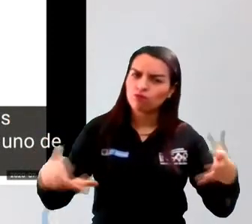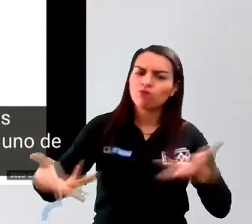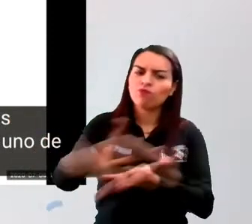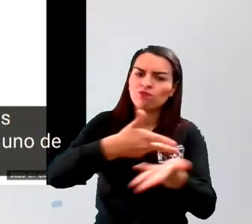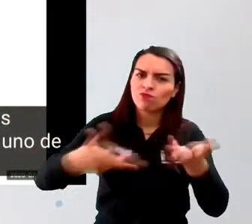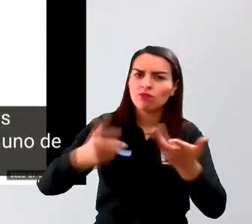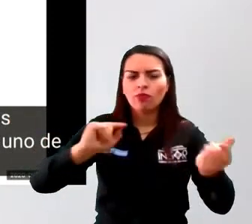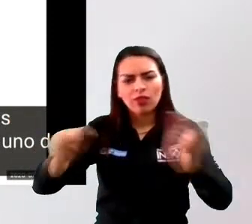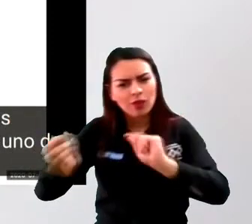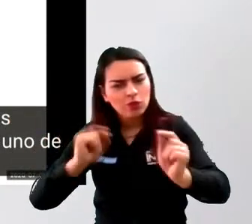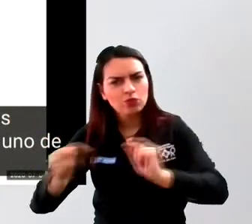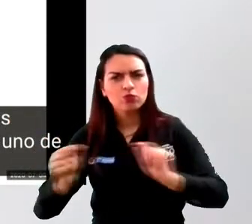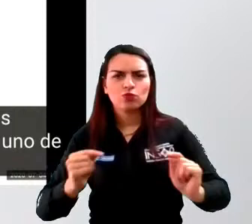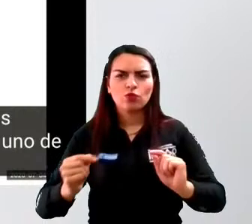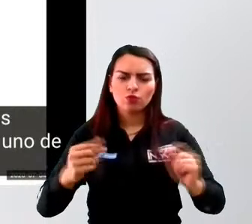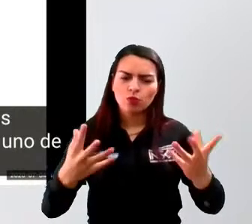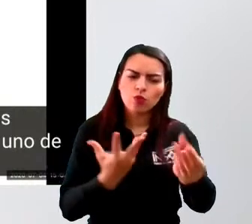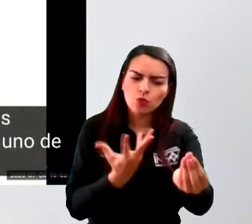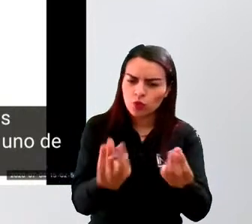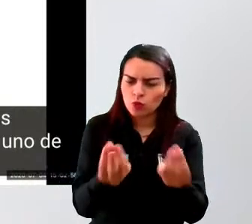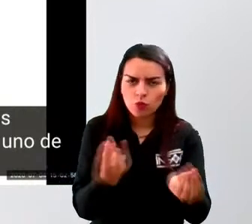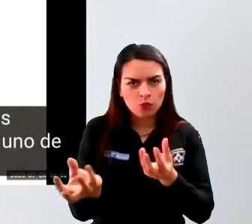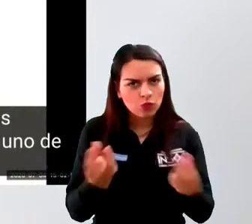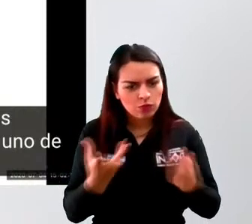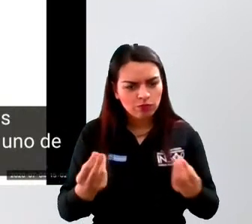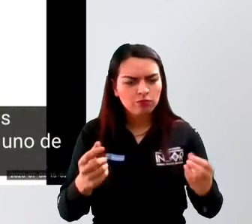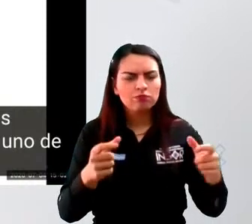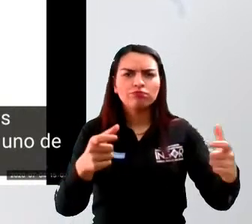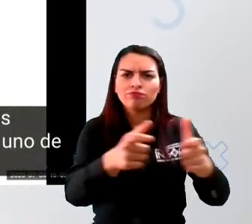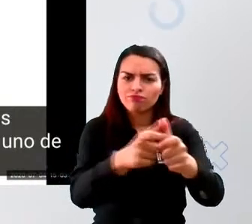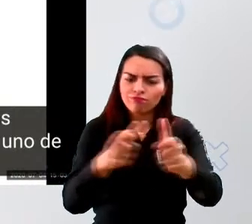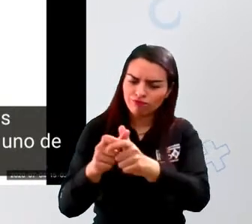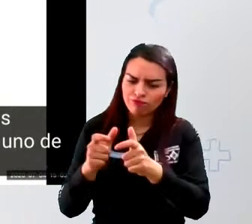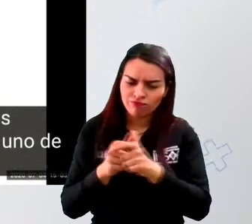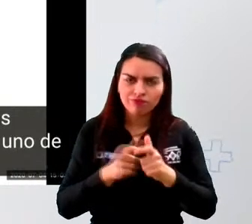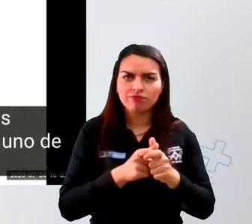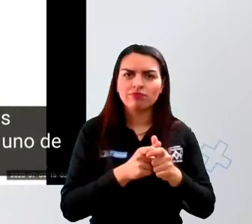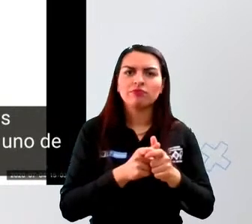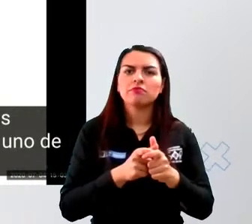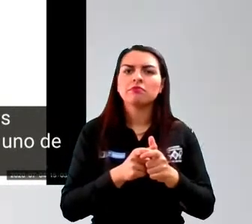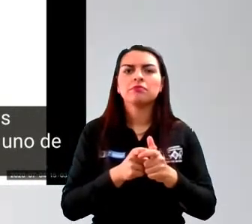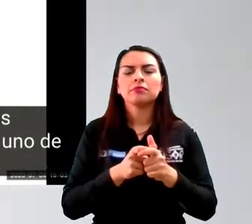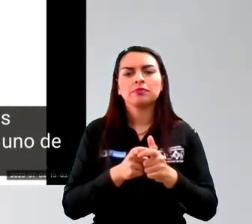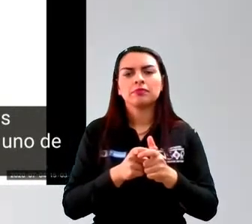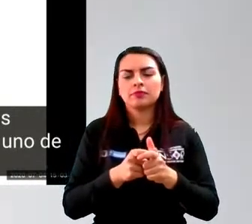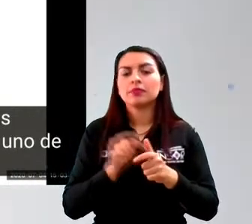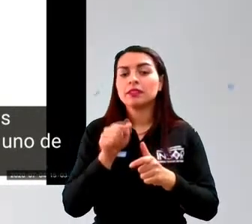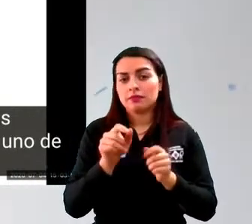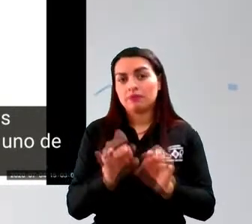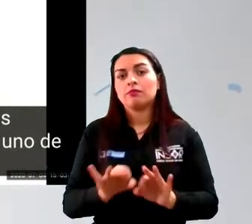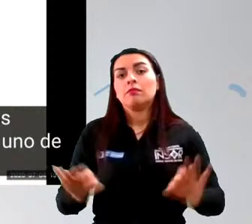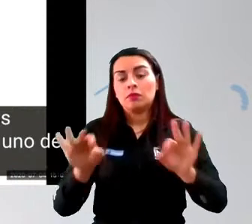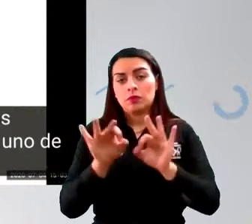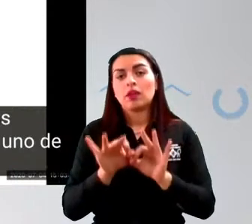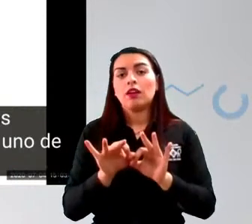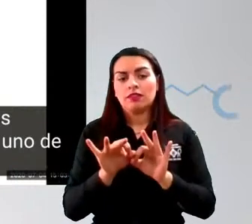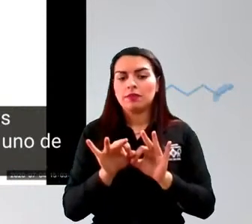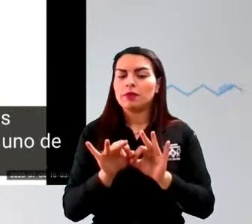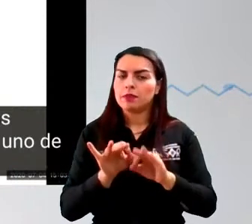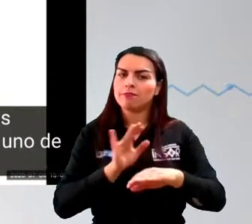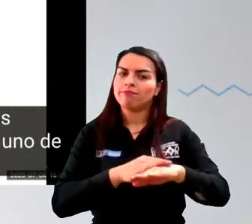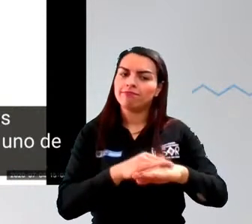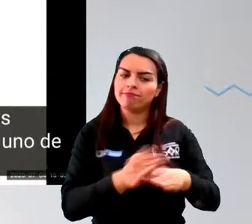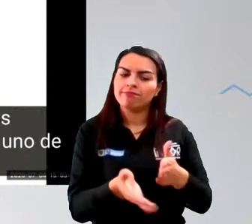discusiones en grupo pequeños, por lo cual es esencial dar buenas indicaciones